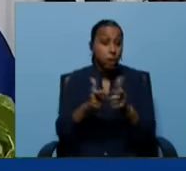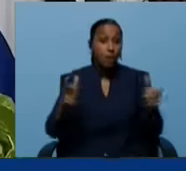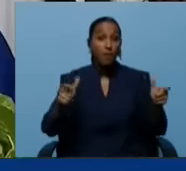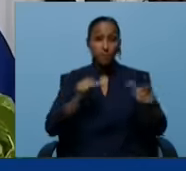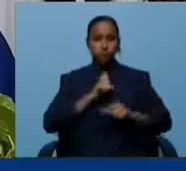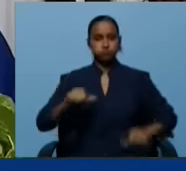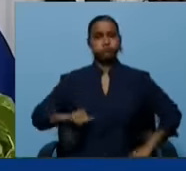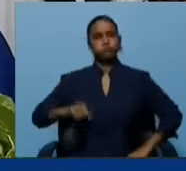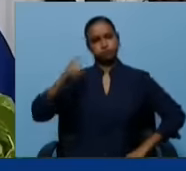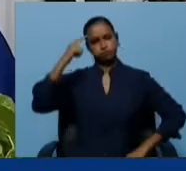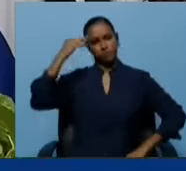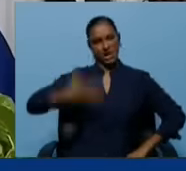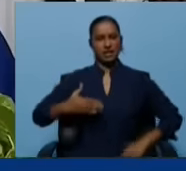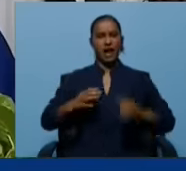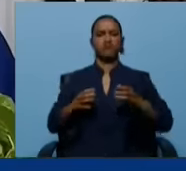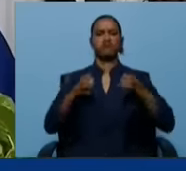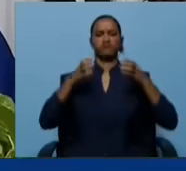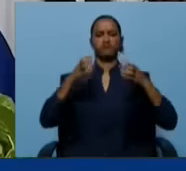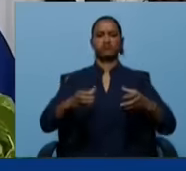Un monumento,